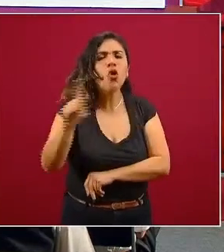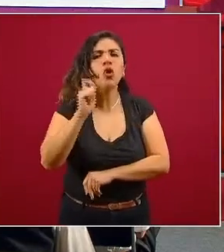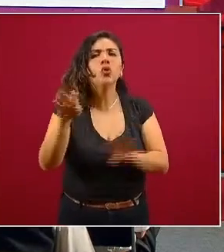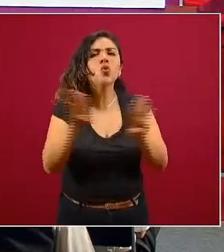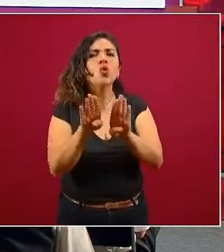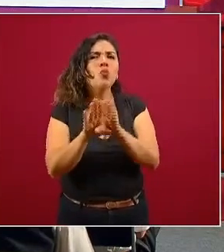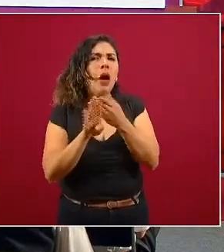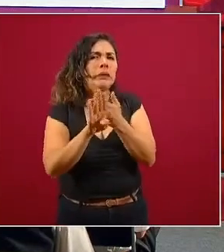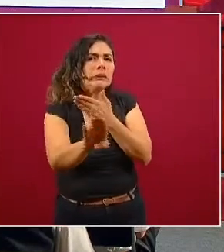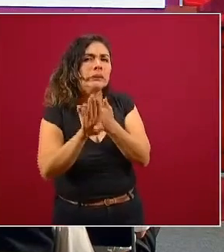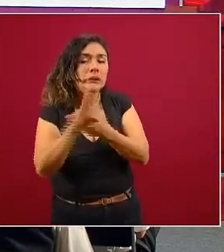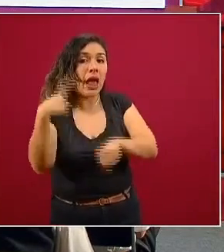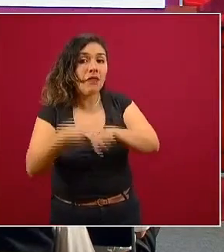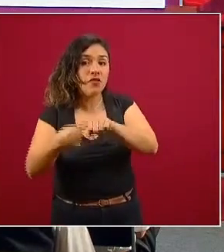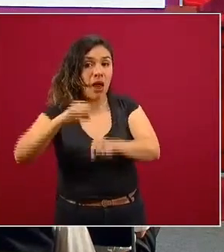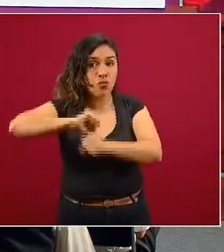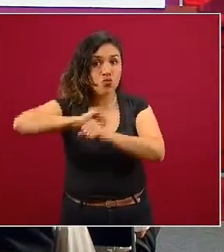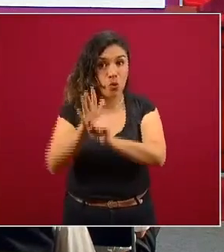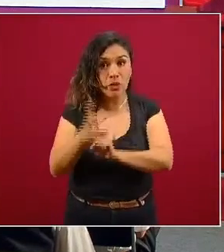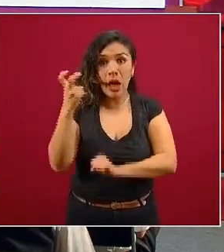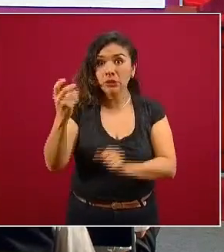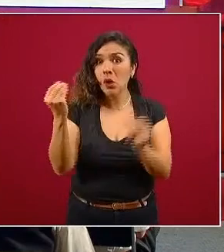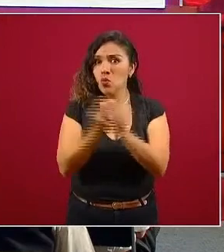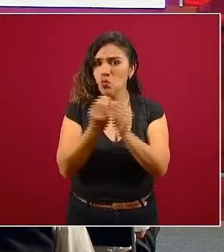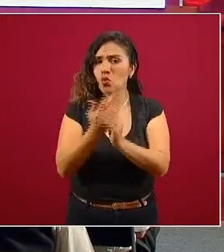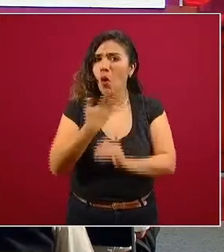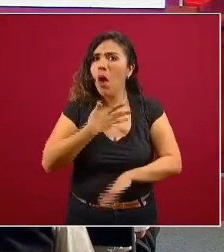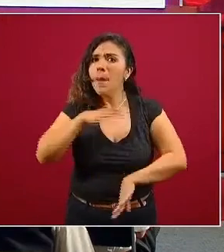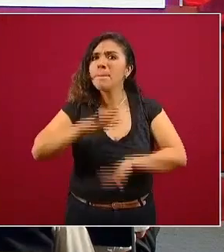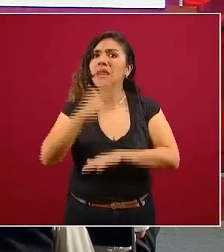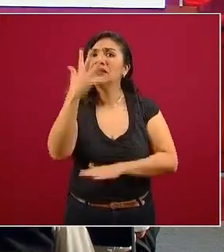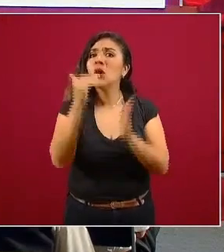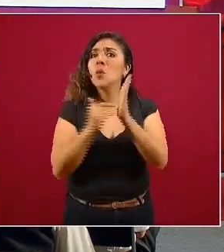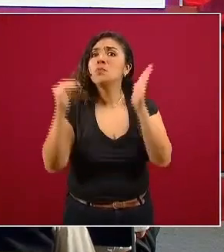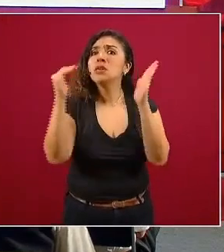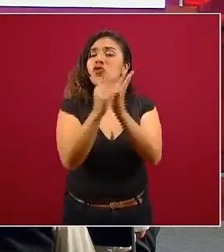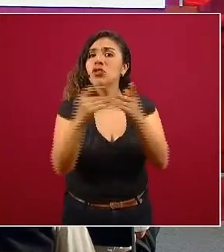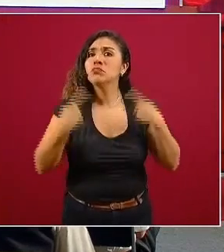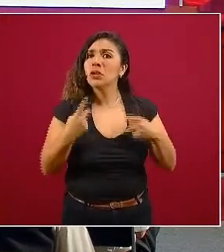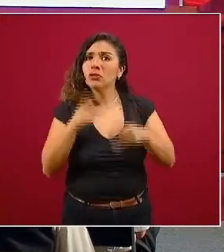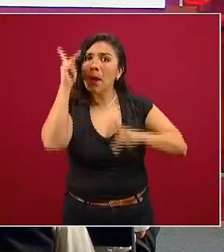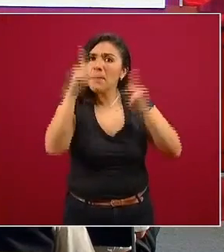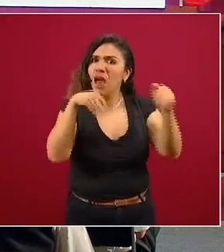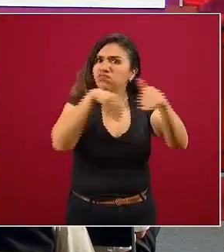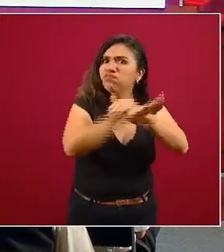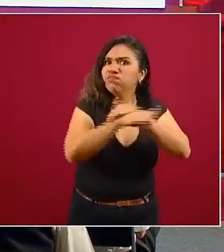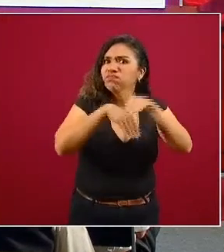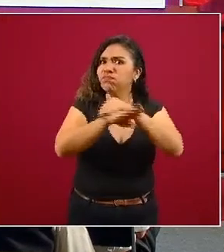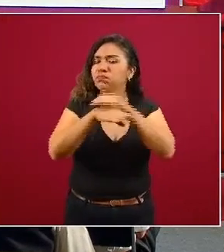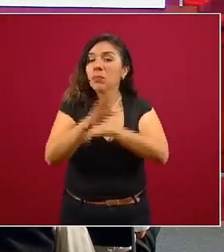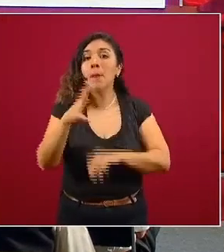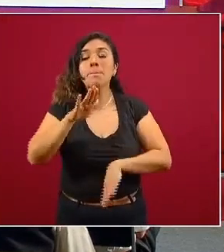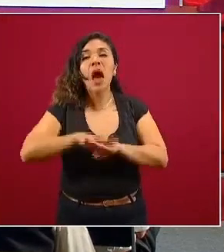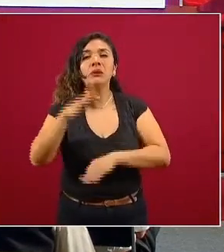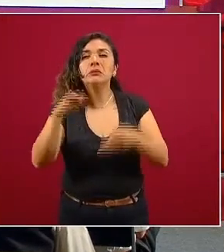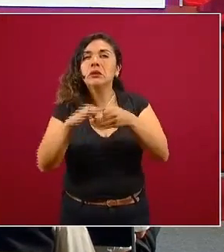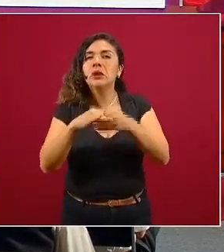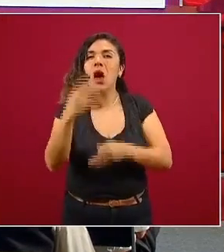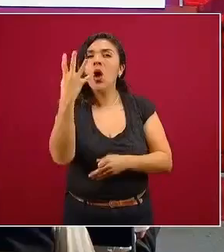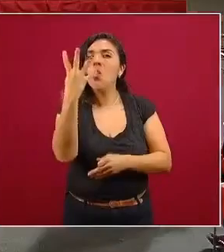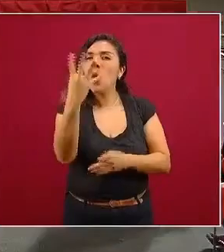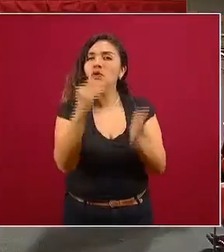la prevención de COVID. Ese curso lleva más de 5 millones de visitas y cerca de 4 millones